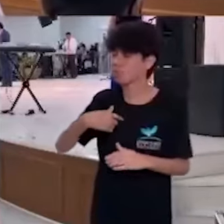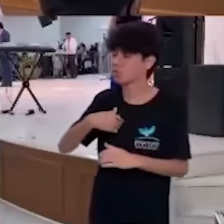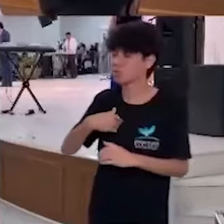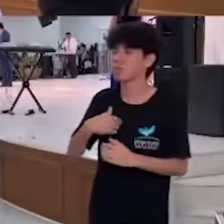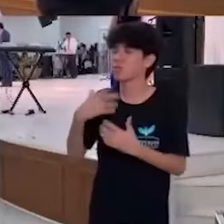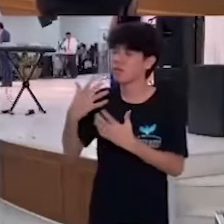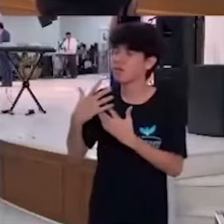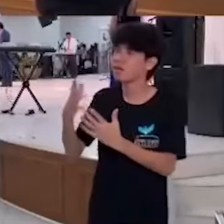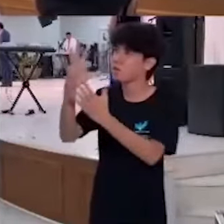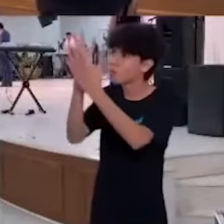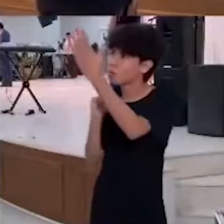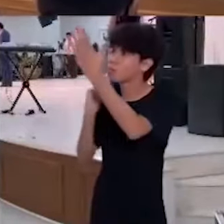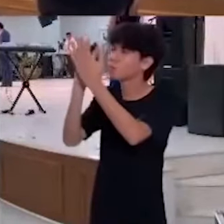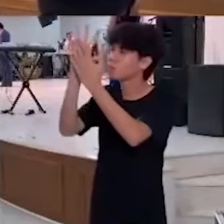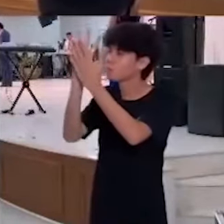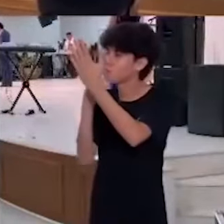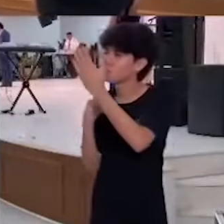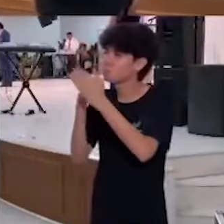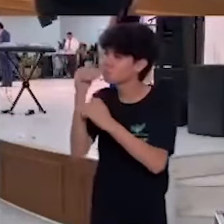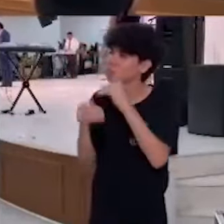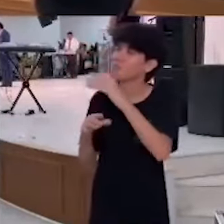Señor, por favor,